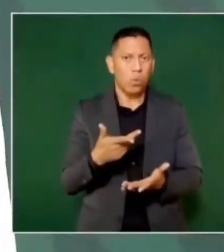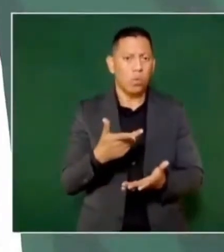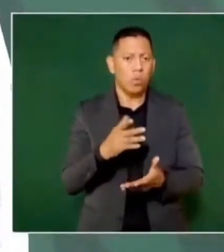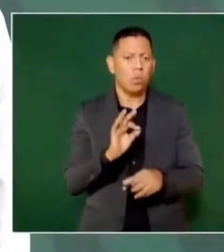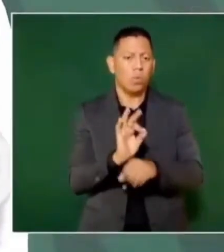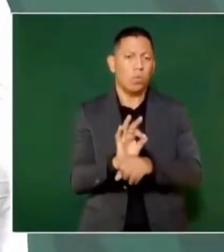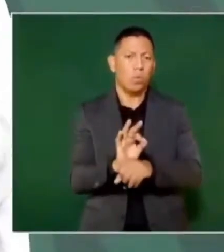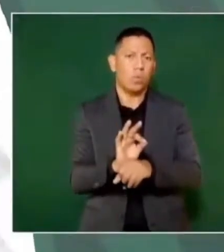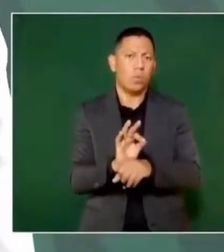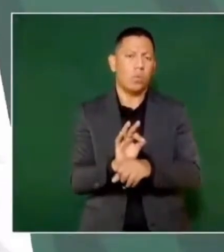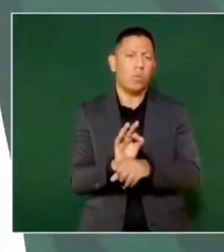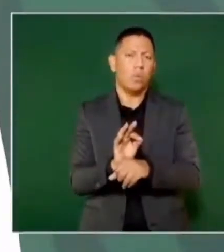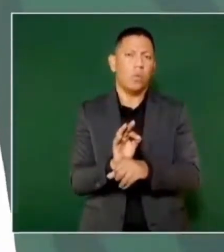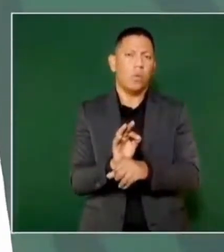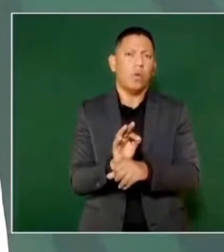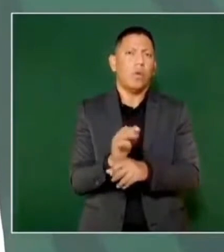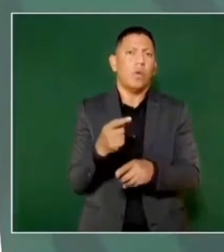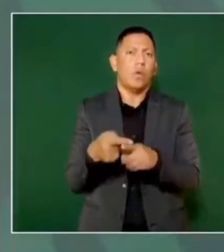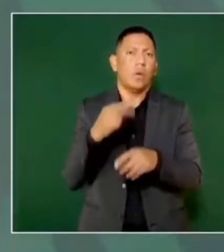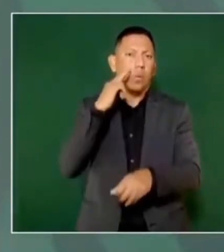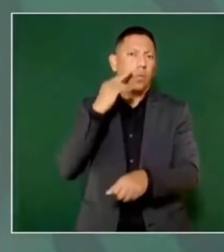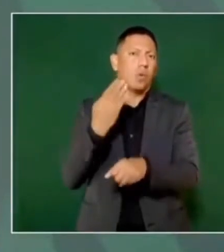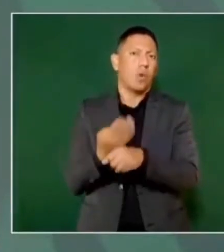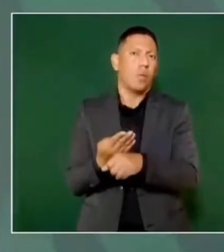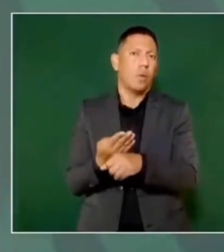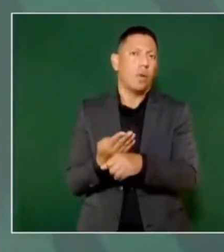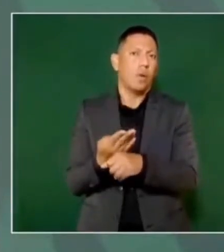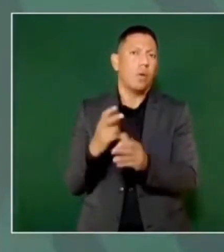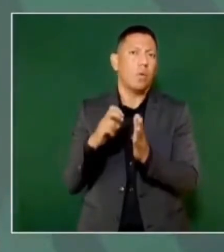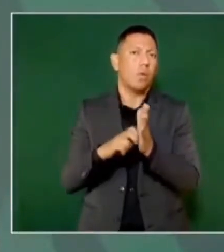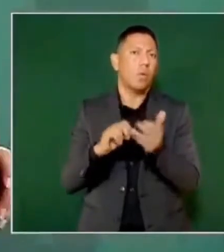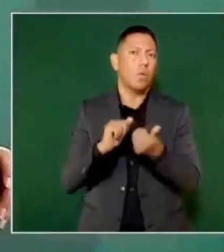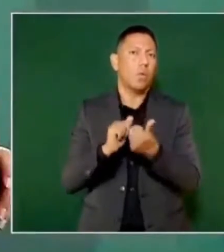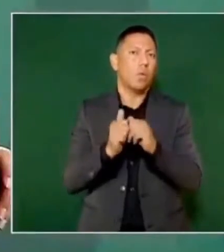Y eso es lo que tiene que hacer el juez.